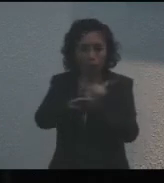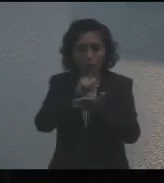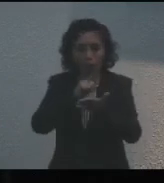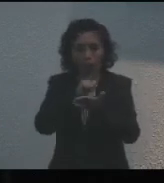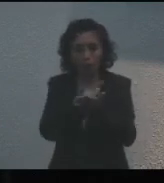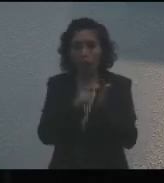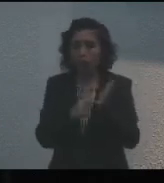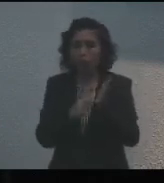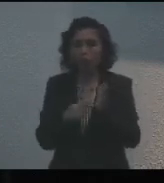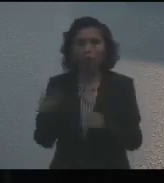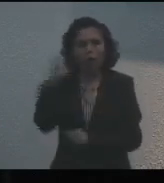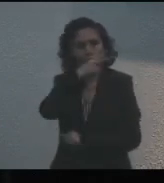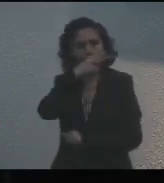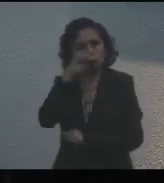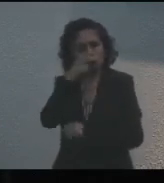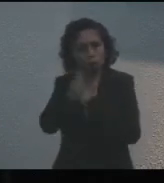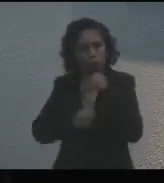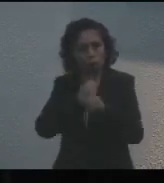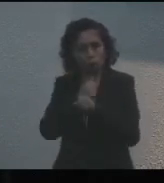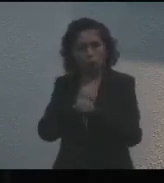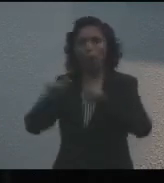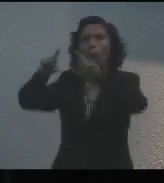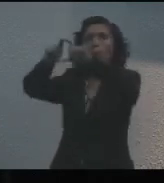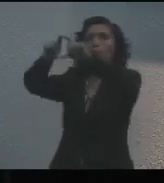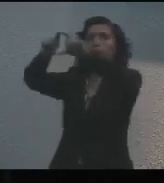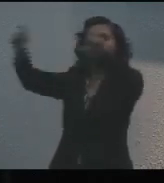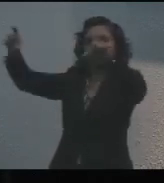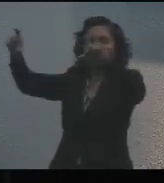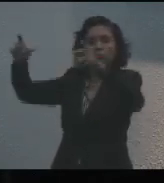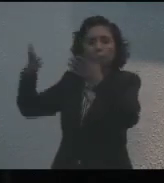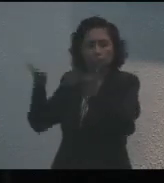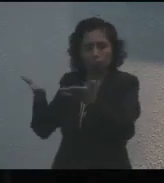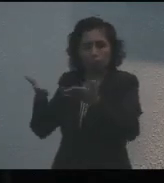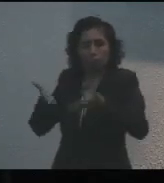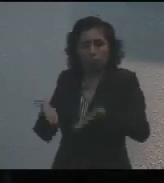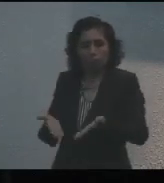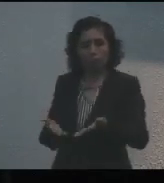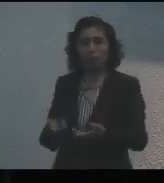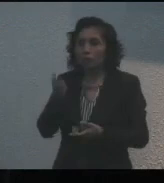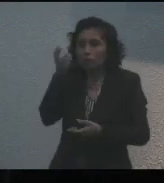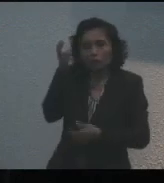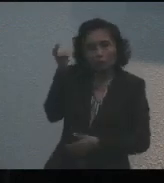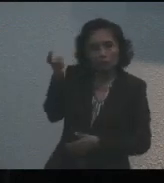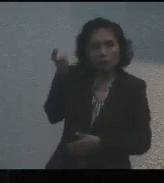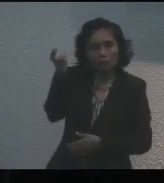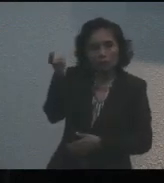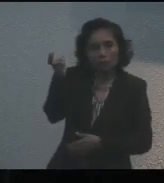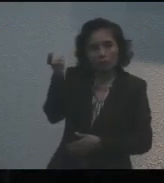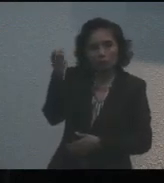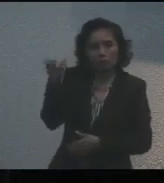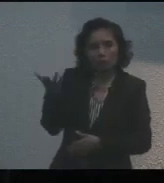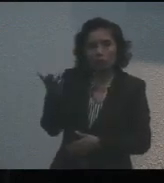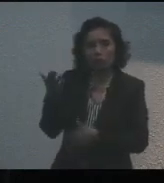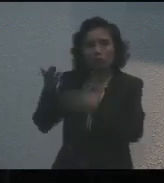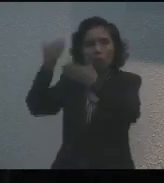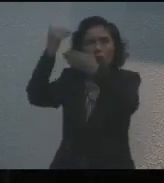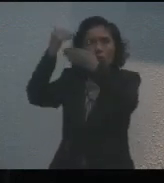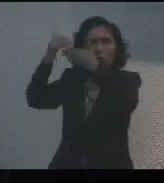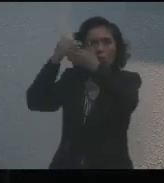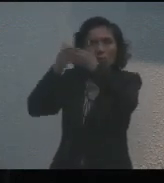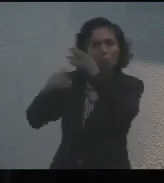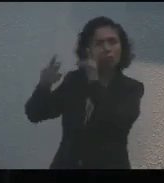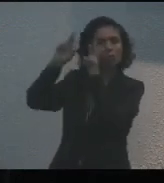su bicentenario se inscriba en las paredes de este recinto y de esta forma sumarse a las conmemoraciones por